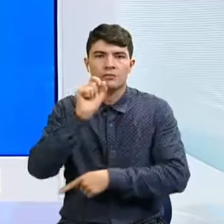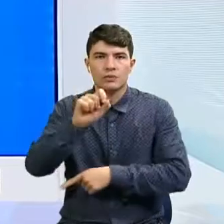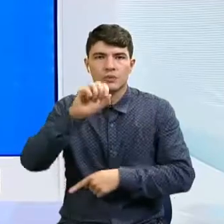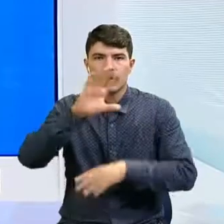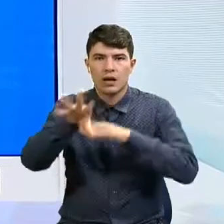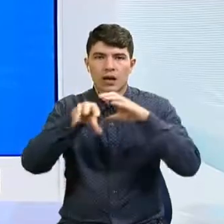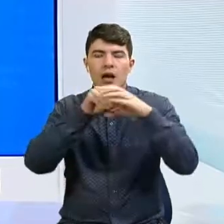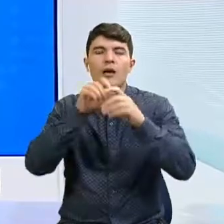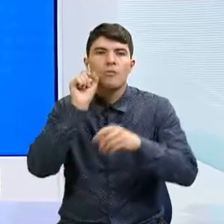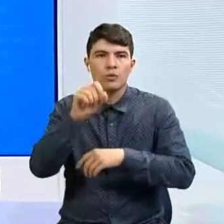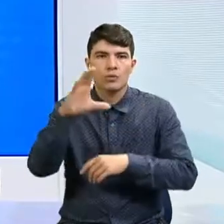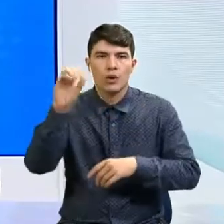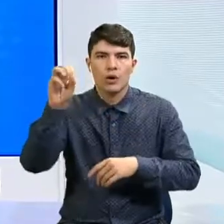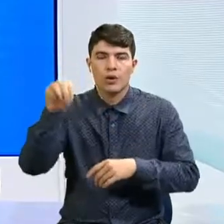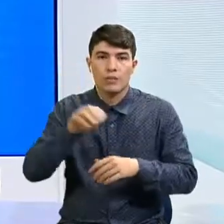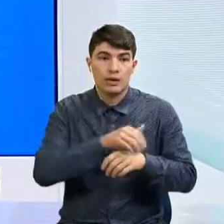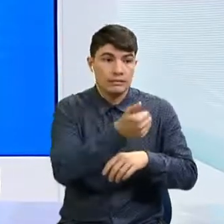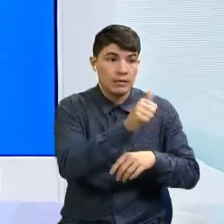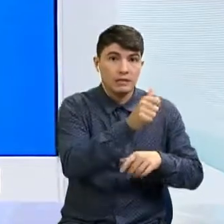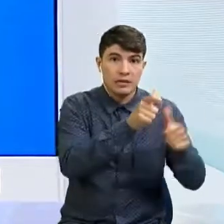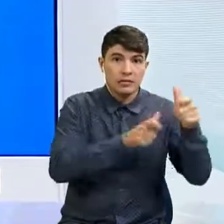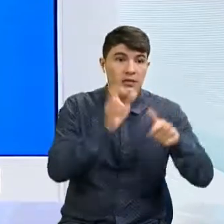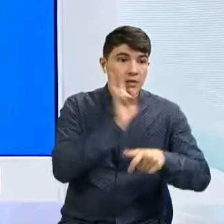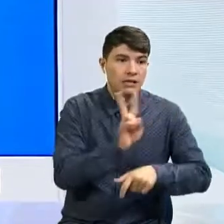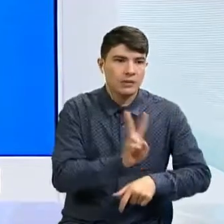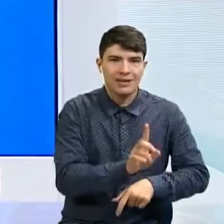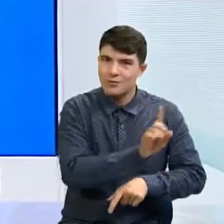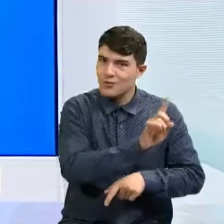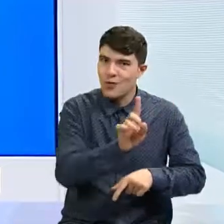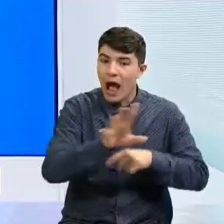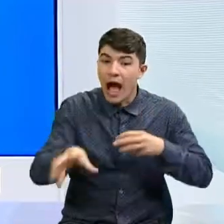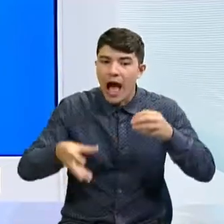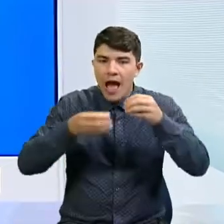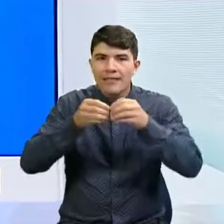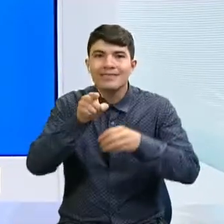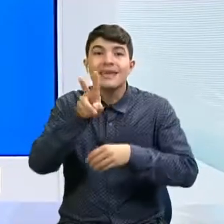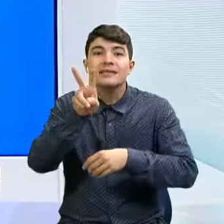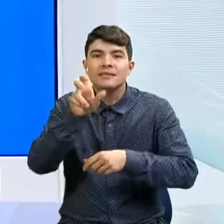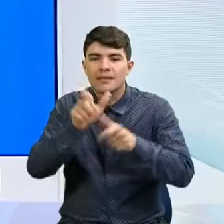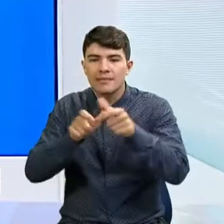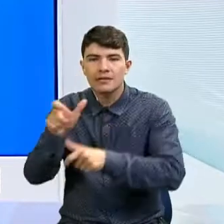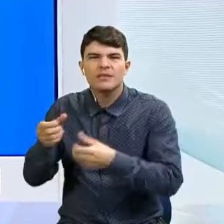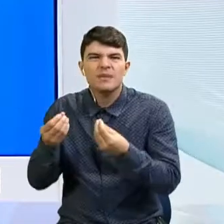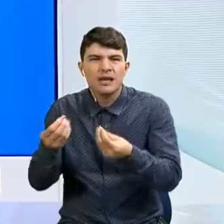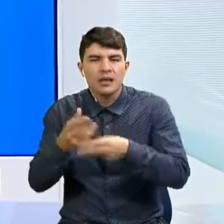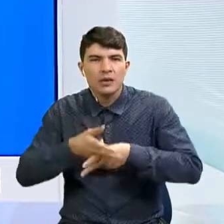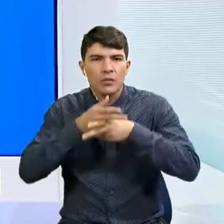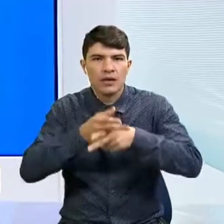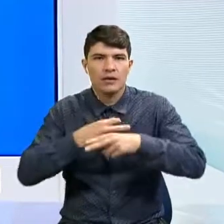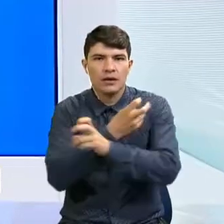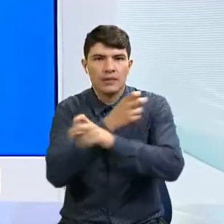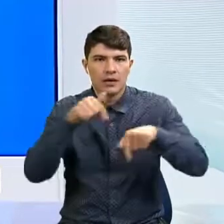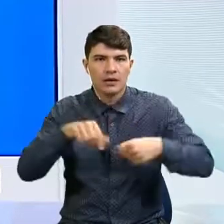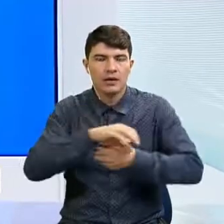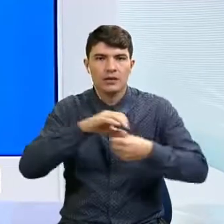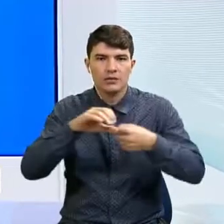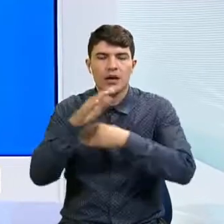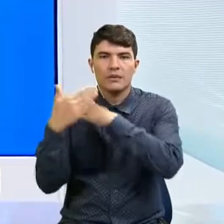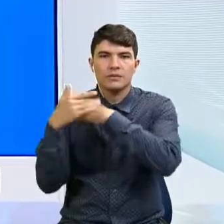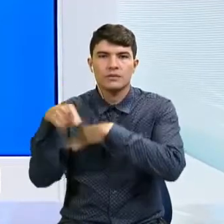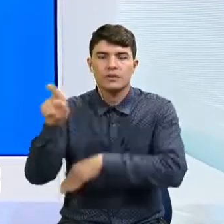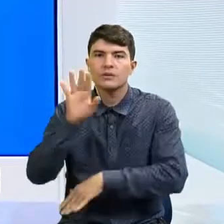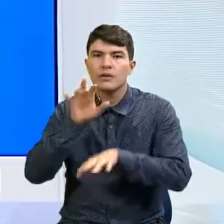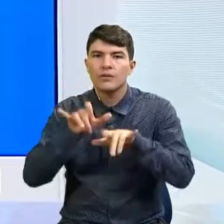de 10 pasará a 17 la contratación de venezolanos por parte de la alcaldía de bucaramanga para el cuidado de parques en la ciudad así lo indicó la